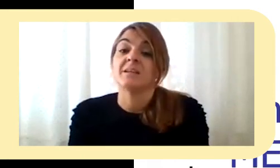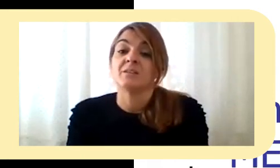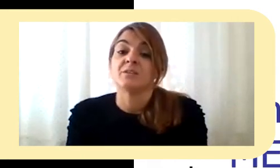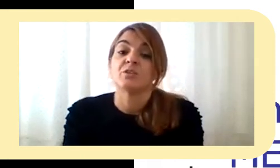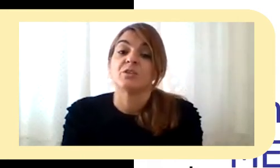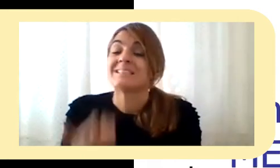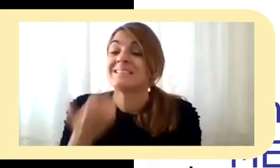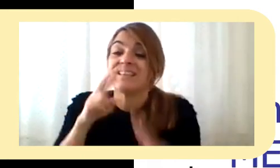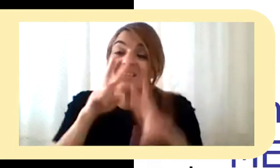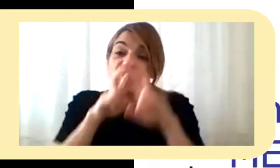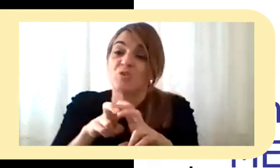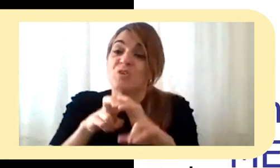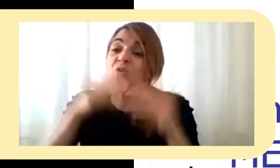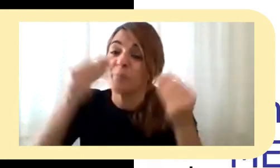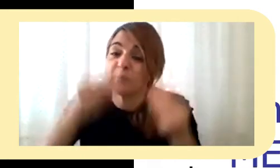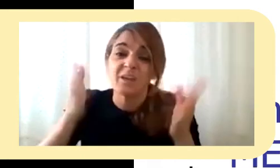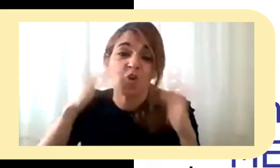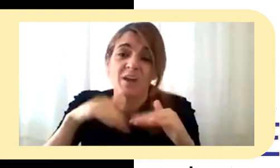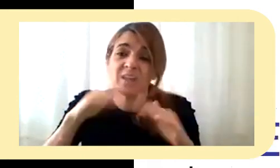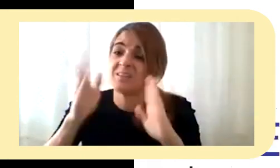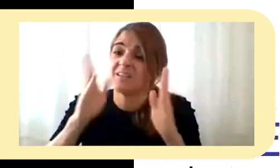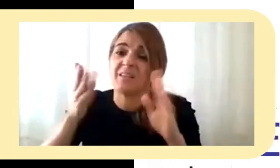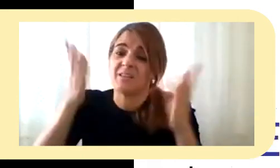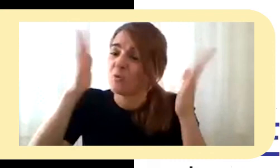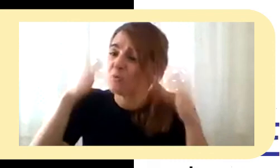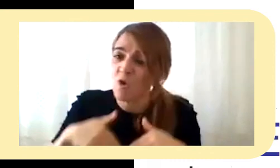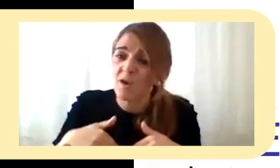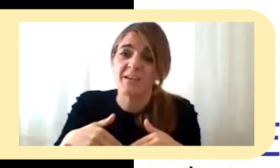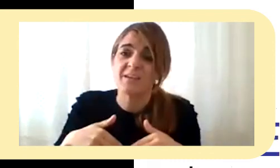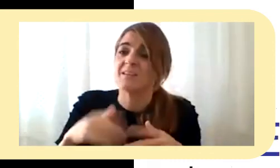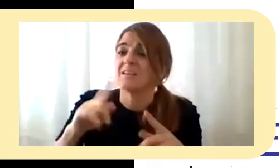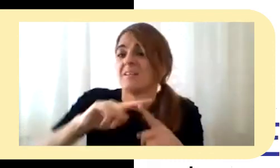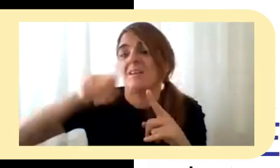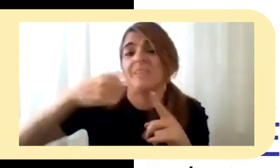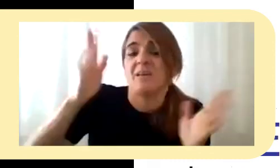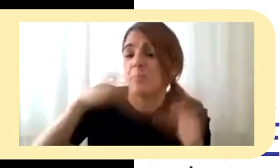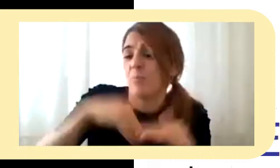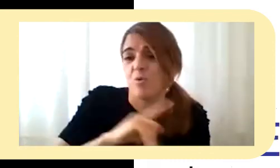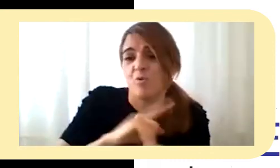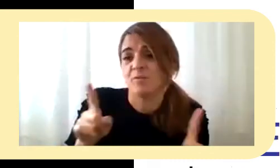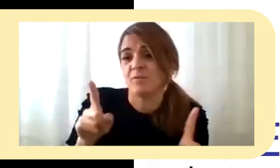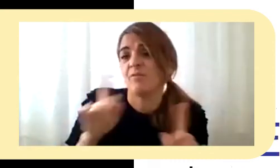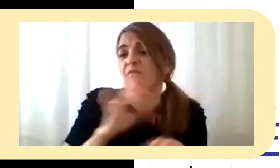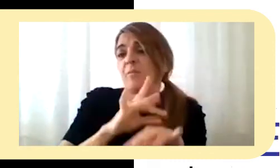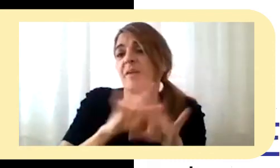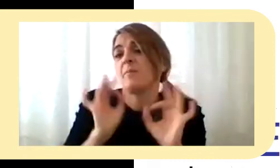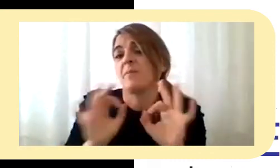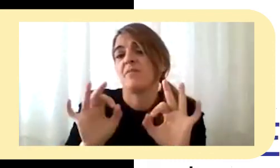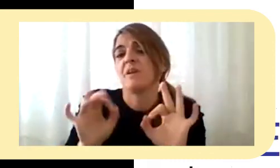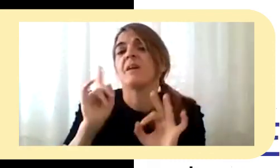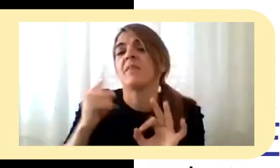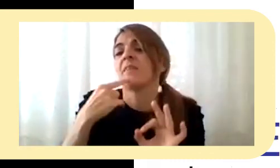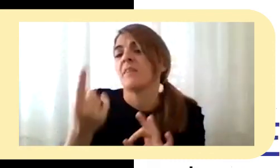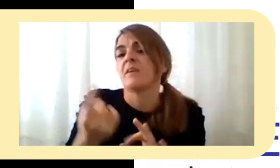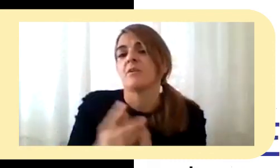se trata bien ni las carencias ni las enfermedades específicas. Y solo cierro para deciros, tenemos una